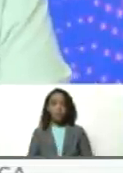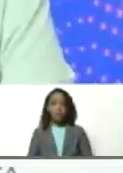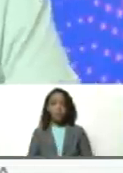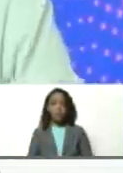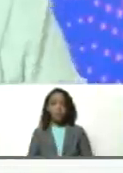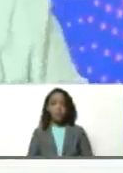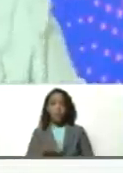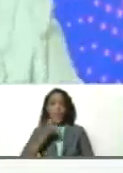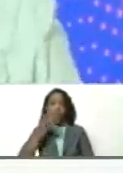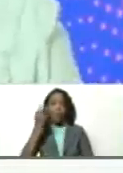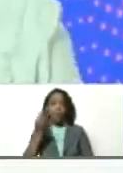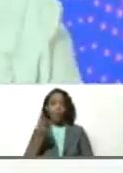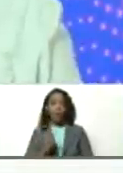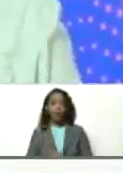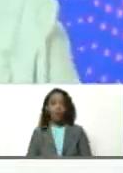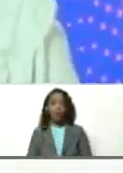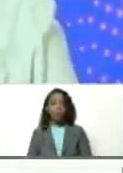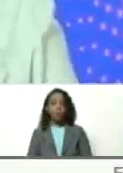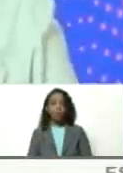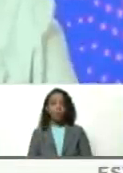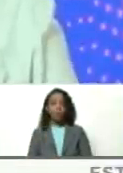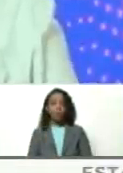De verdad.